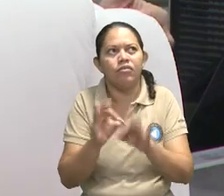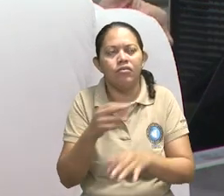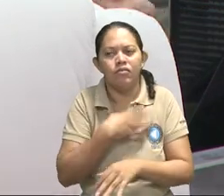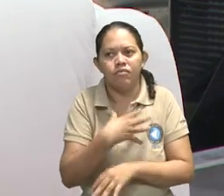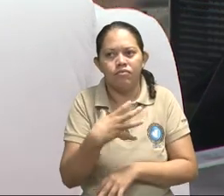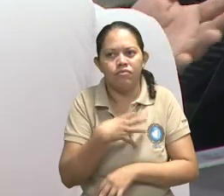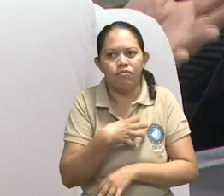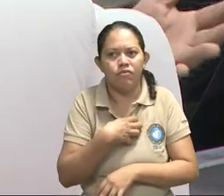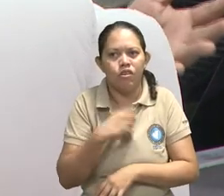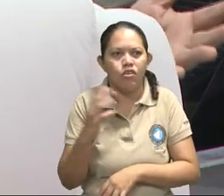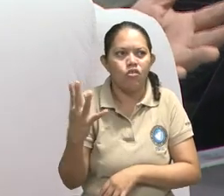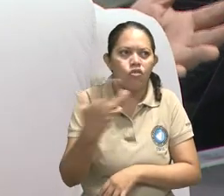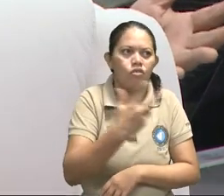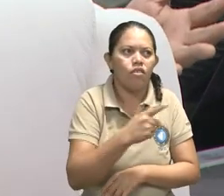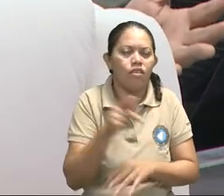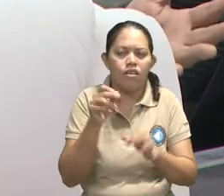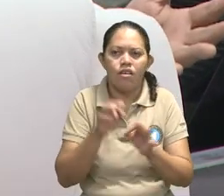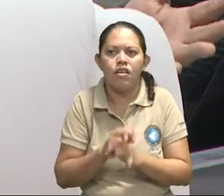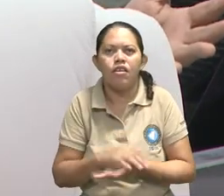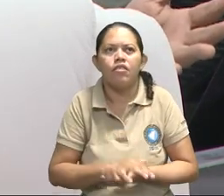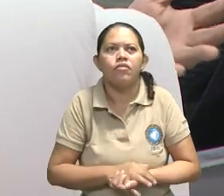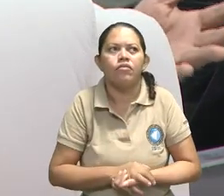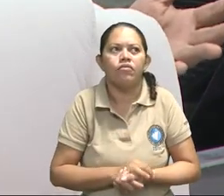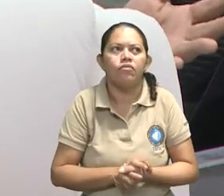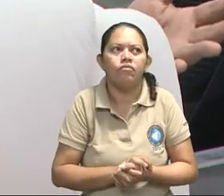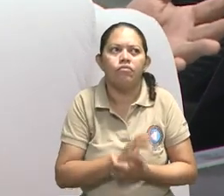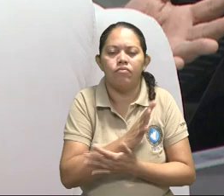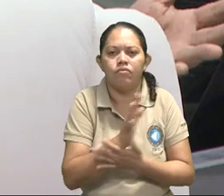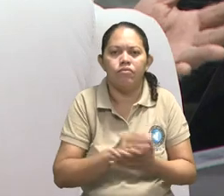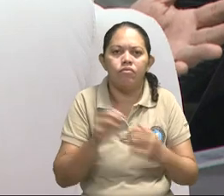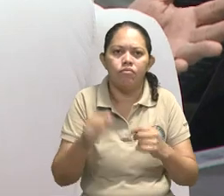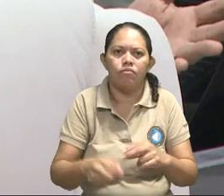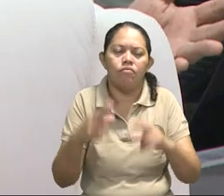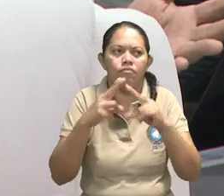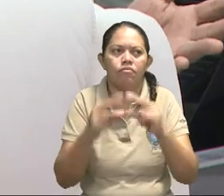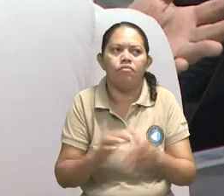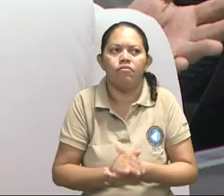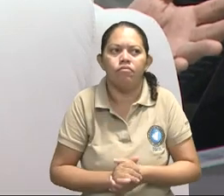corresponde a todas las comisiones del Parlamento Nacional.